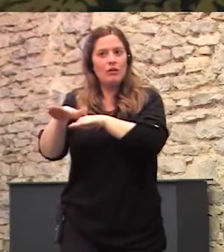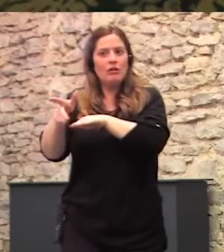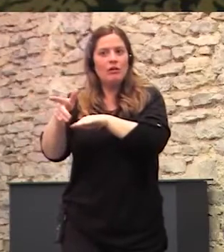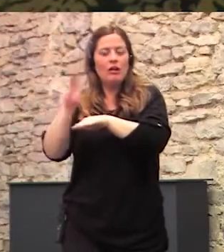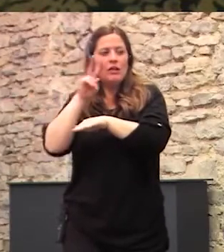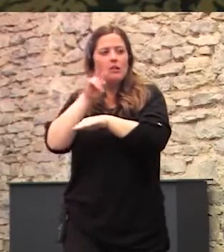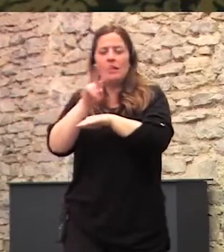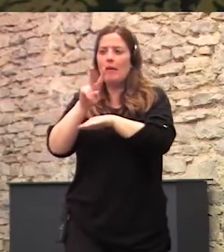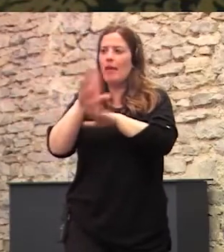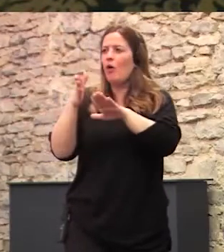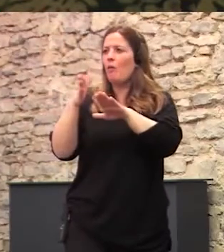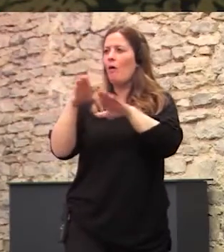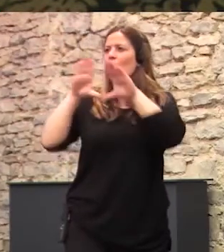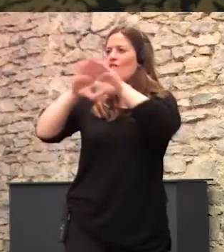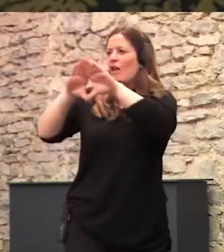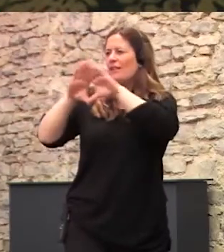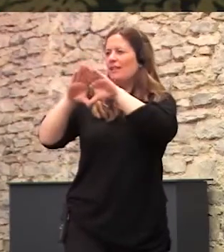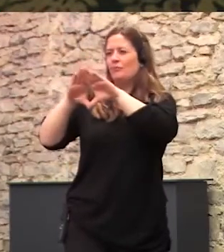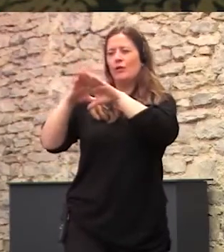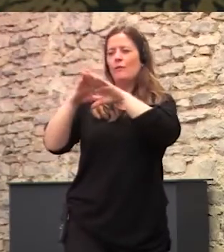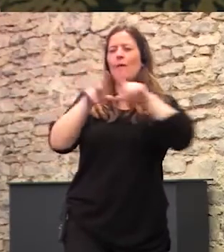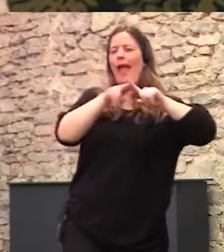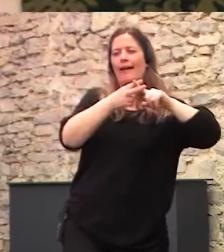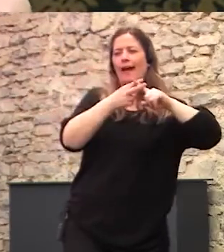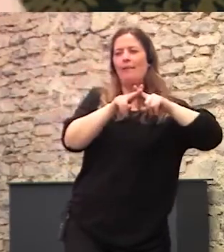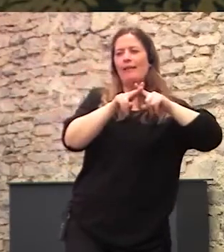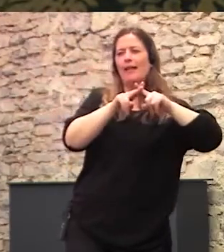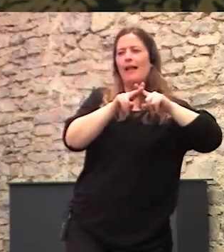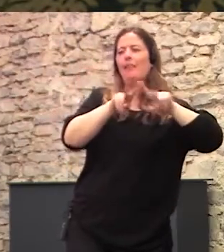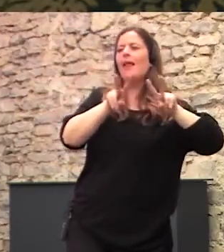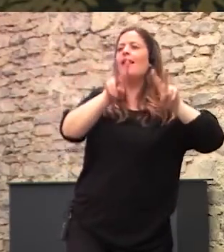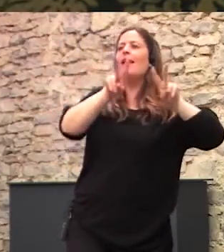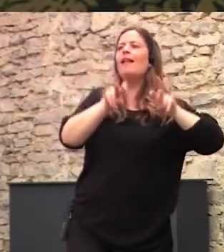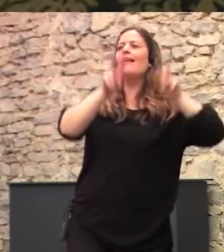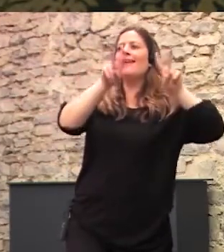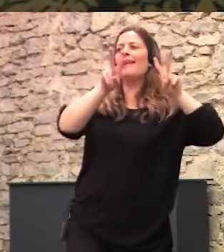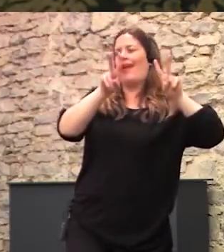herramienta del neocolonialismo, ¿sí? Porque hay detrás